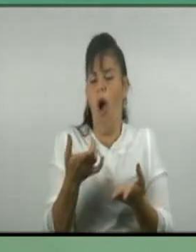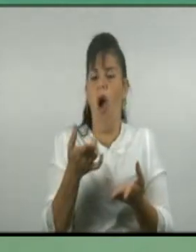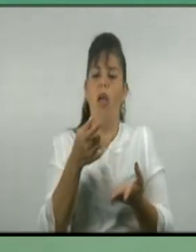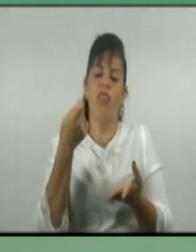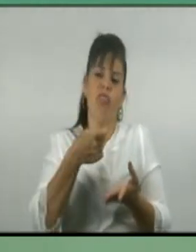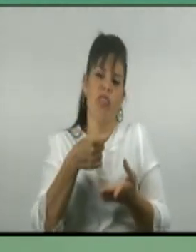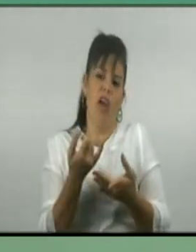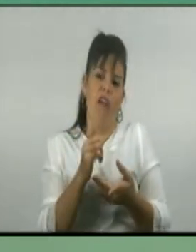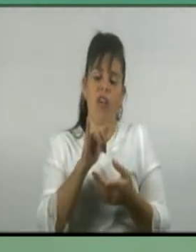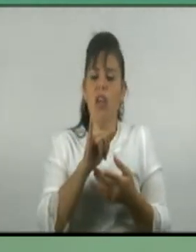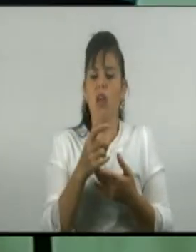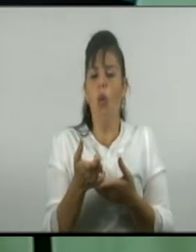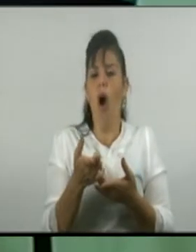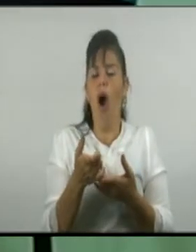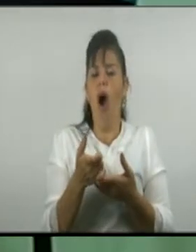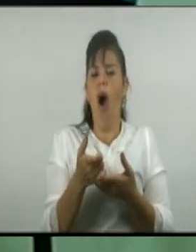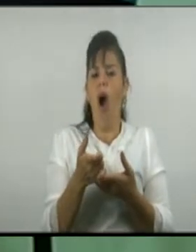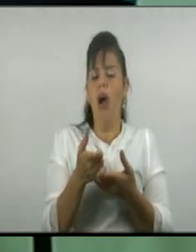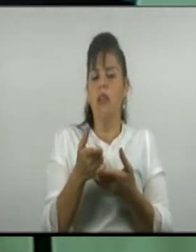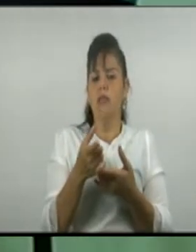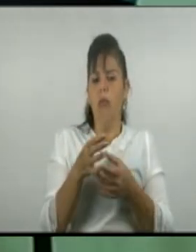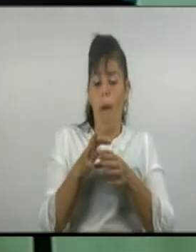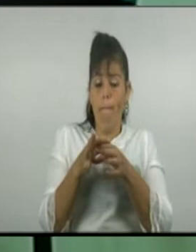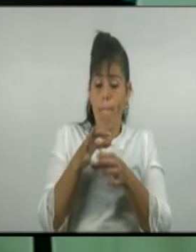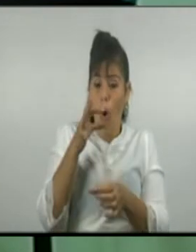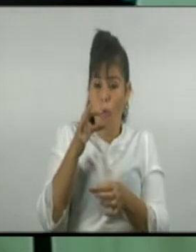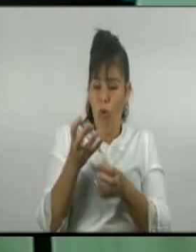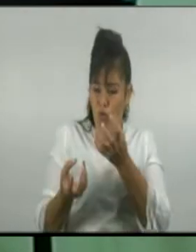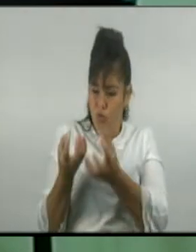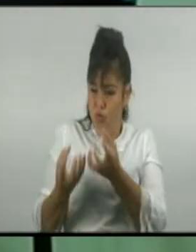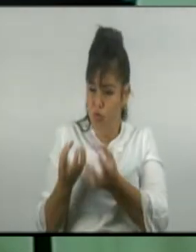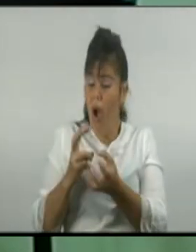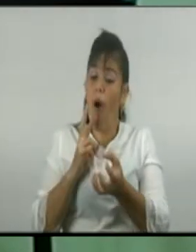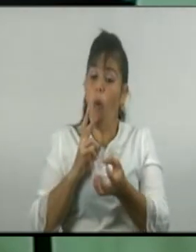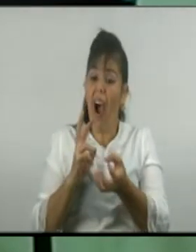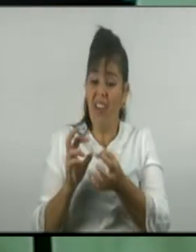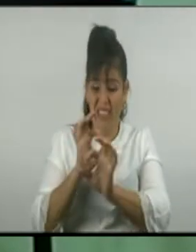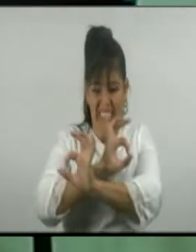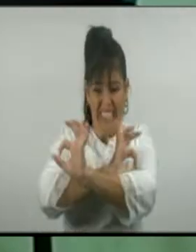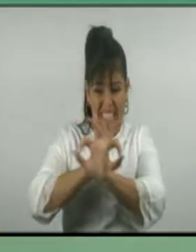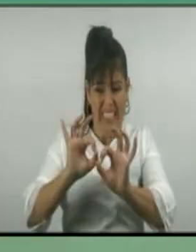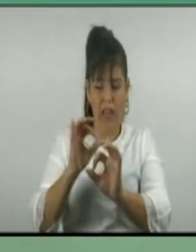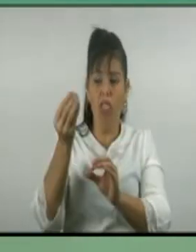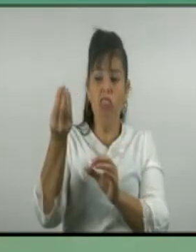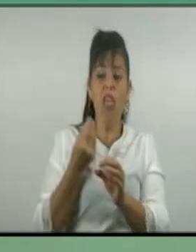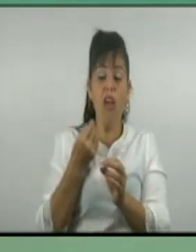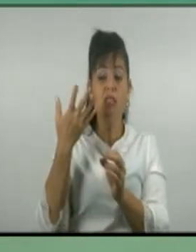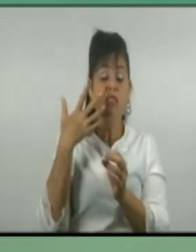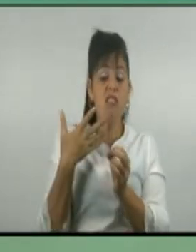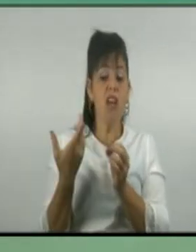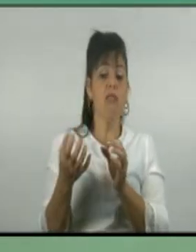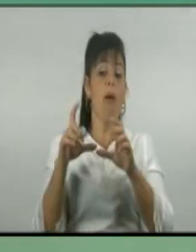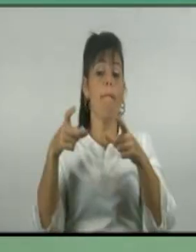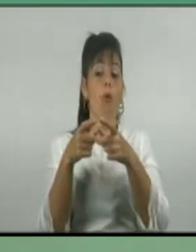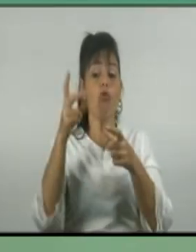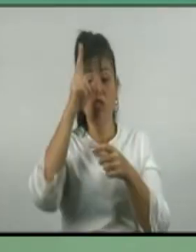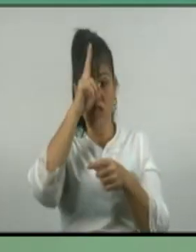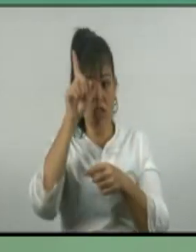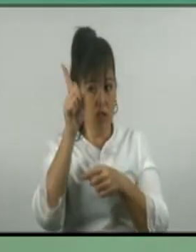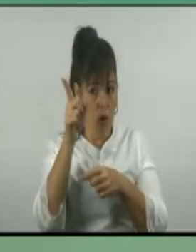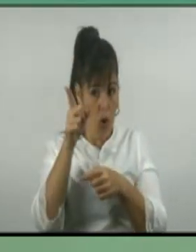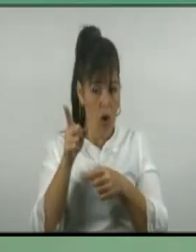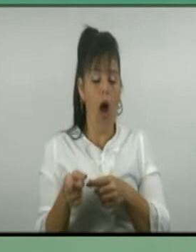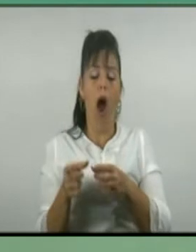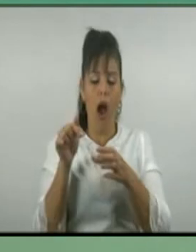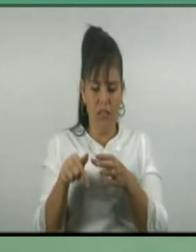contar con el el pomo estéril que ofrece el policlínico o el área de salud donde ella se encuentre para